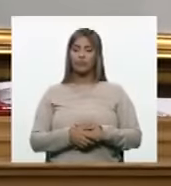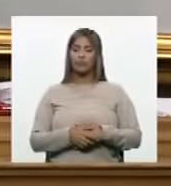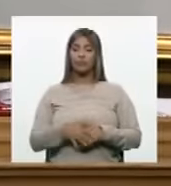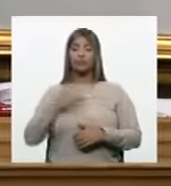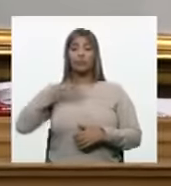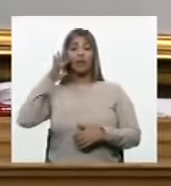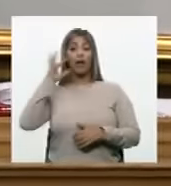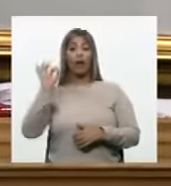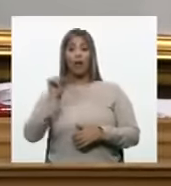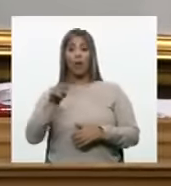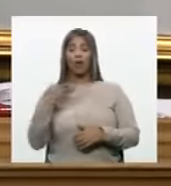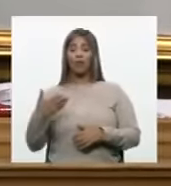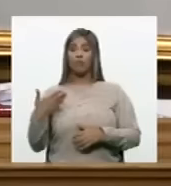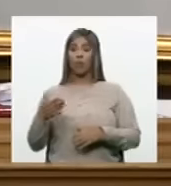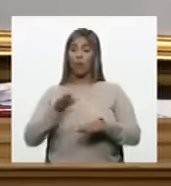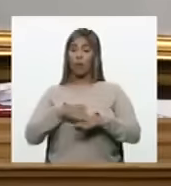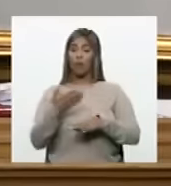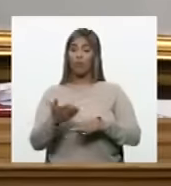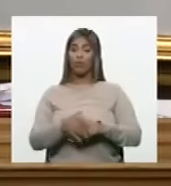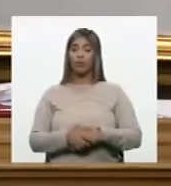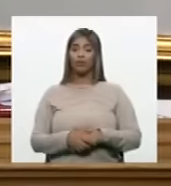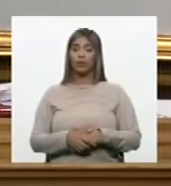Creo que la importancia que tiene es que